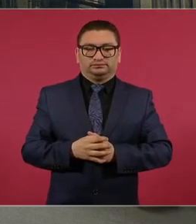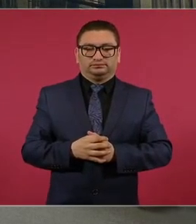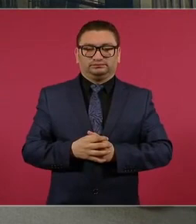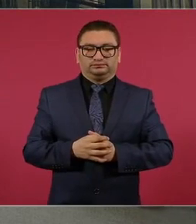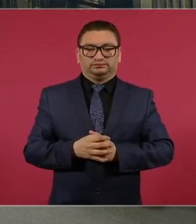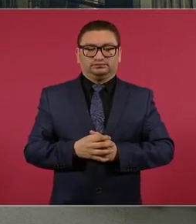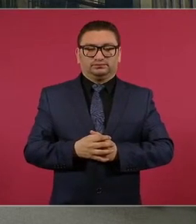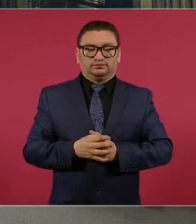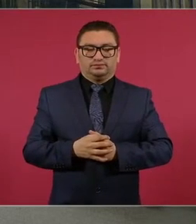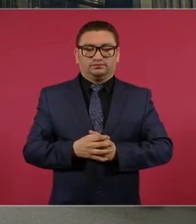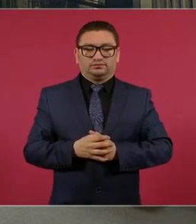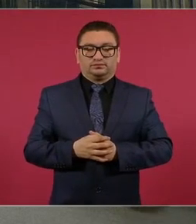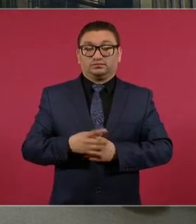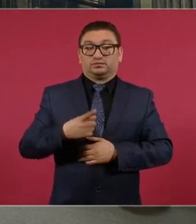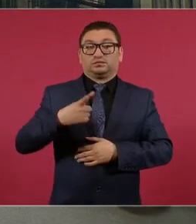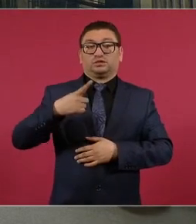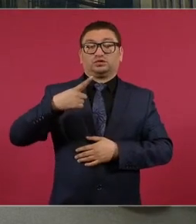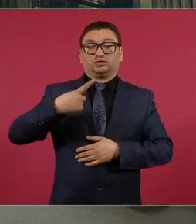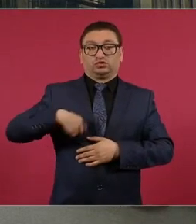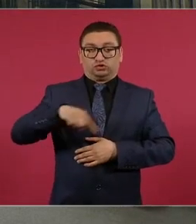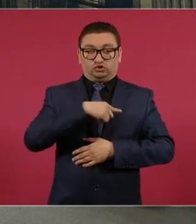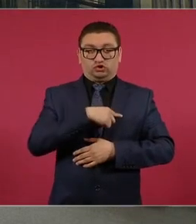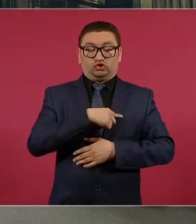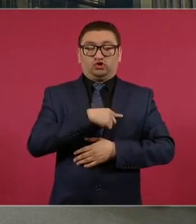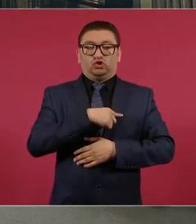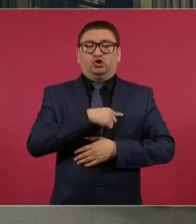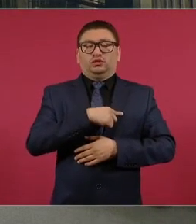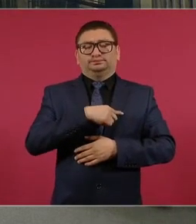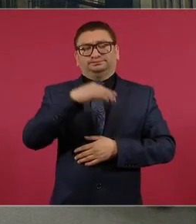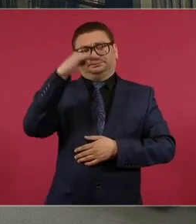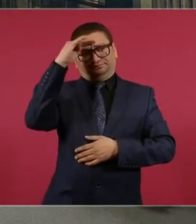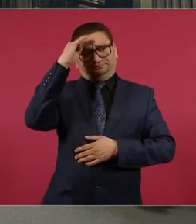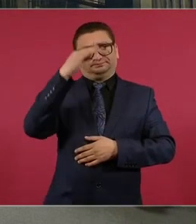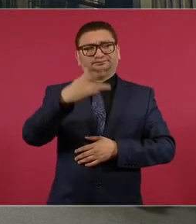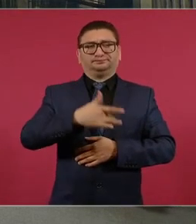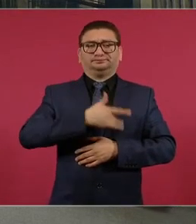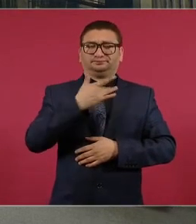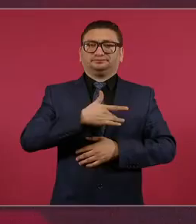que nosotros somos partidarios de